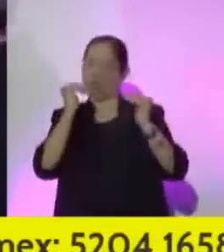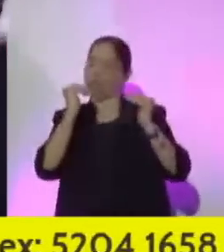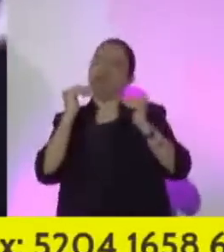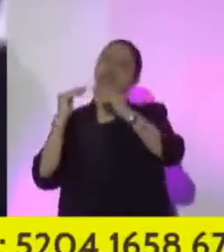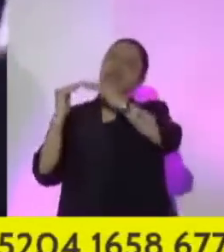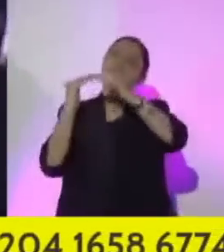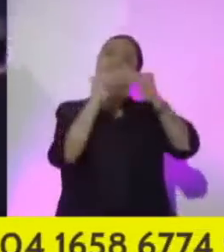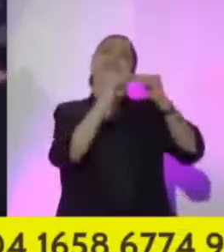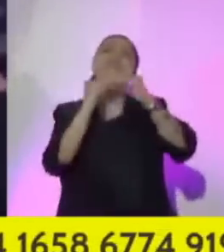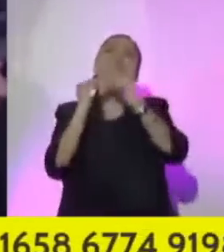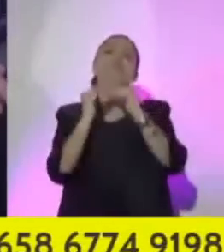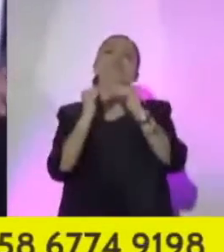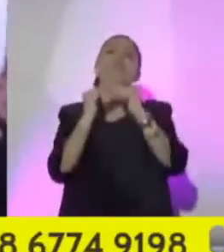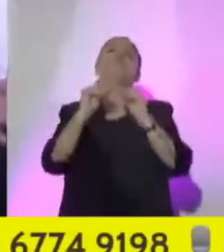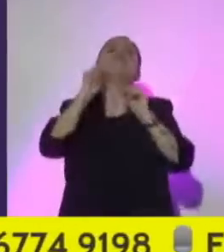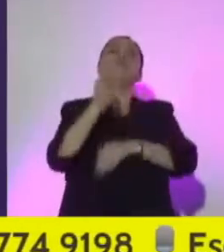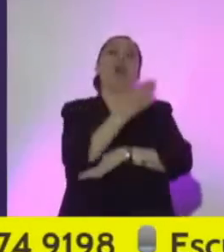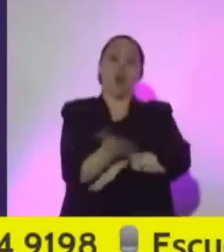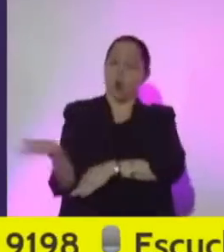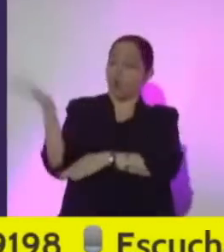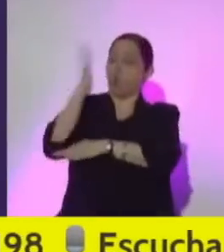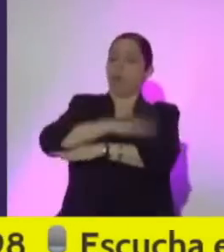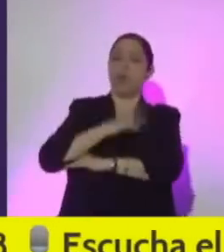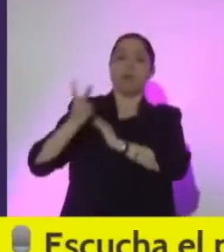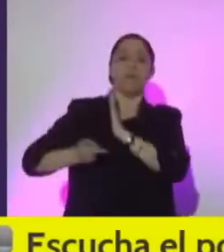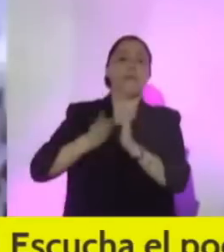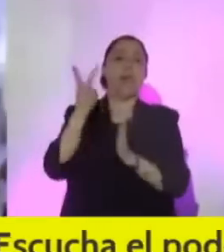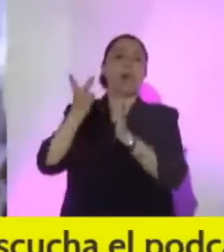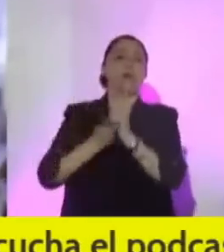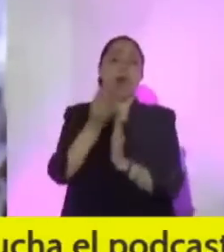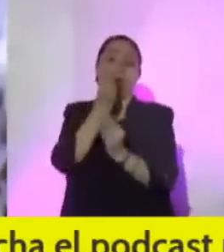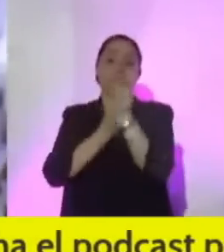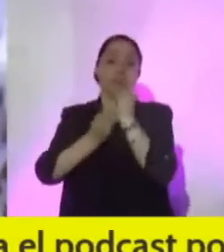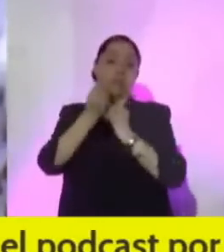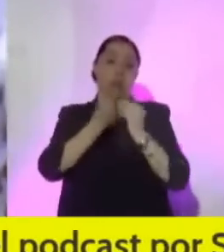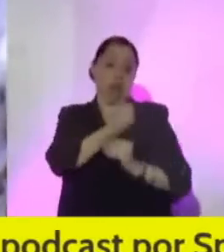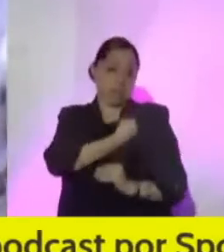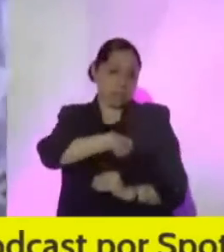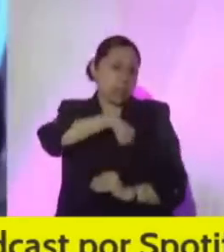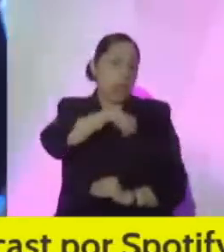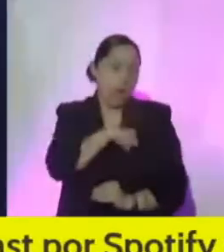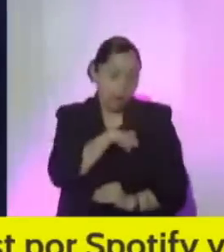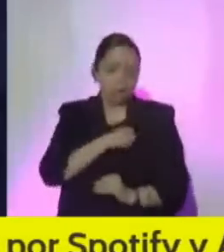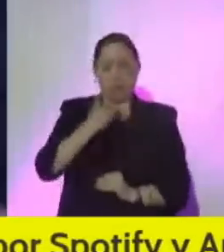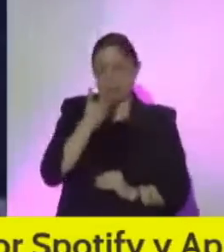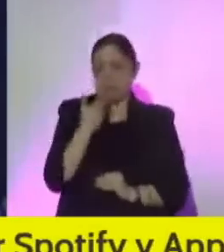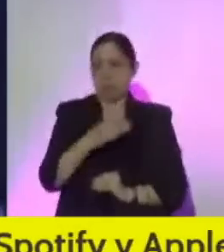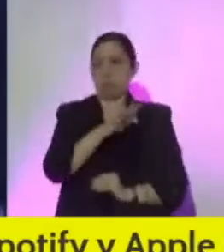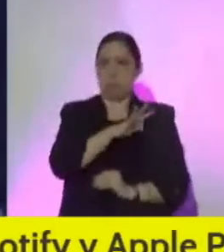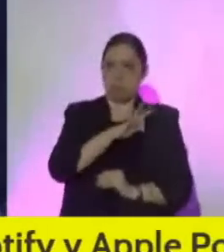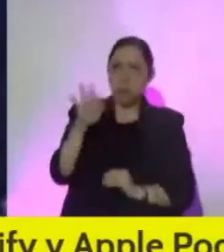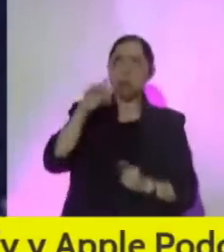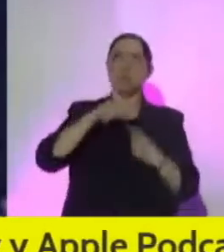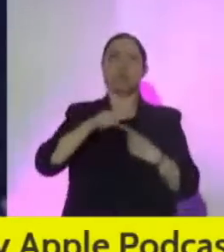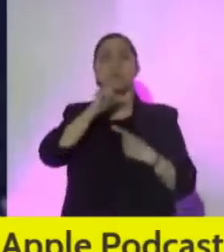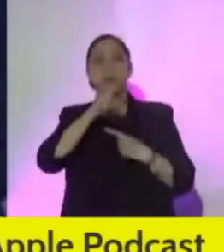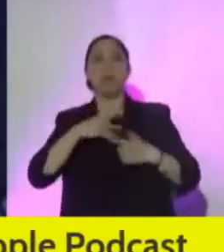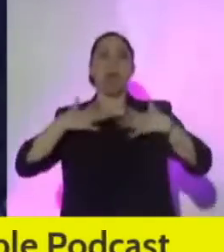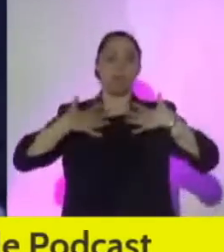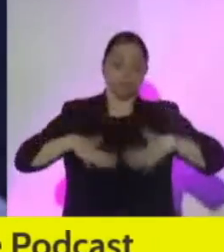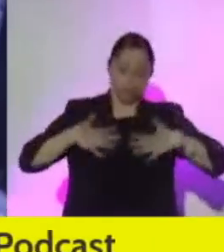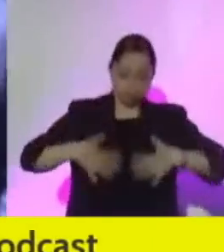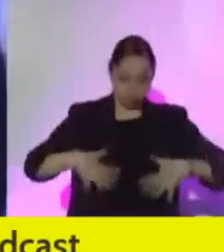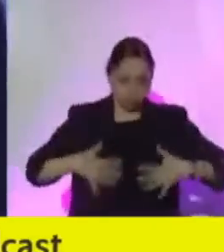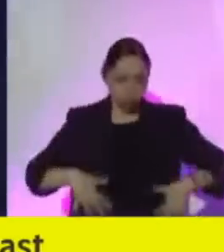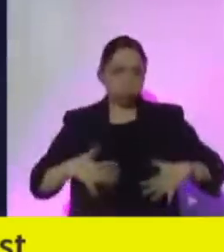puede uno comer tres veces al día de manera sana y balanceada aquel donde podemos vestirnos donde